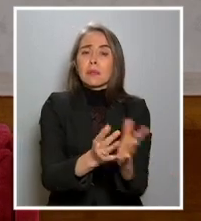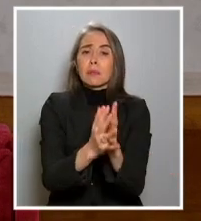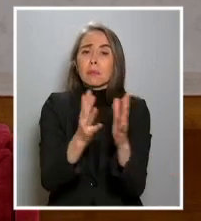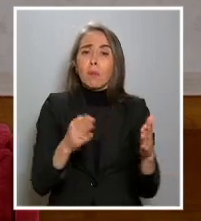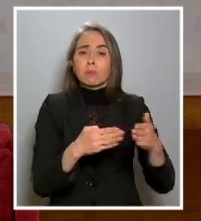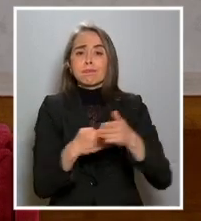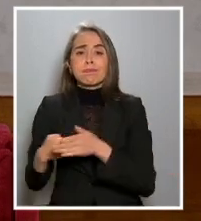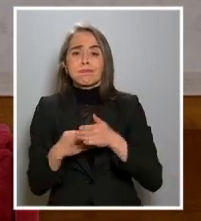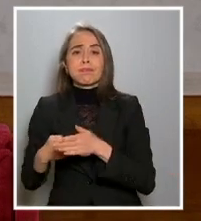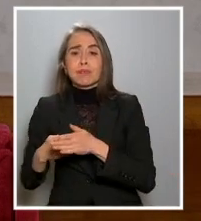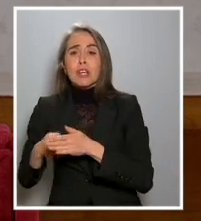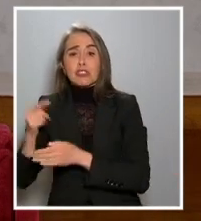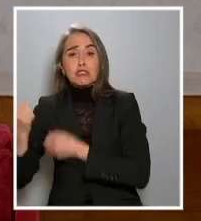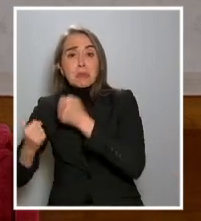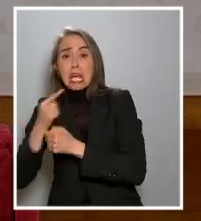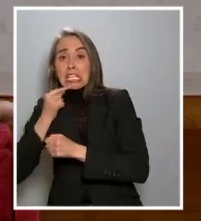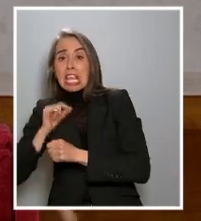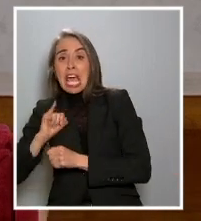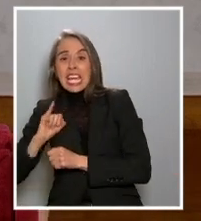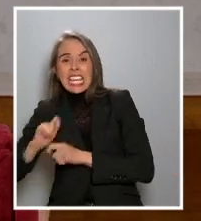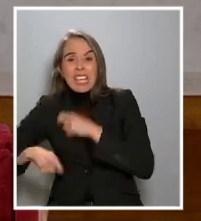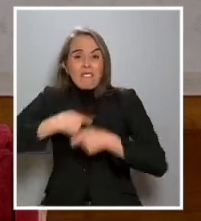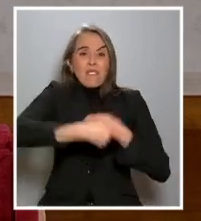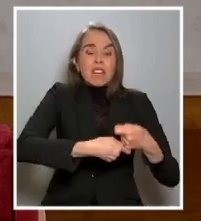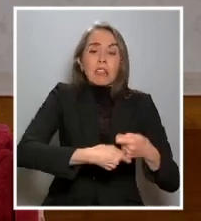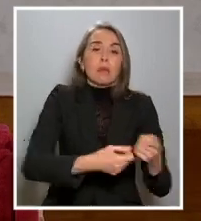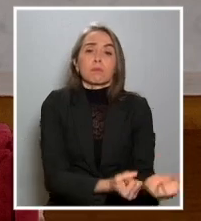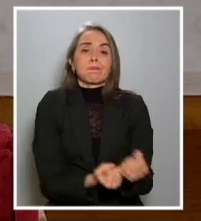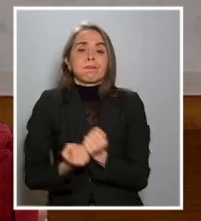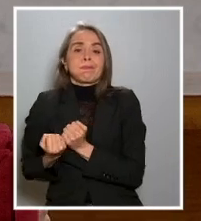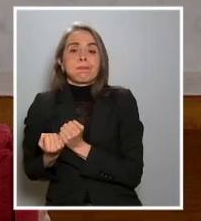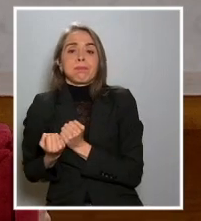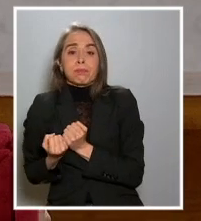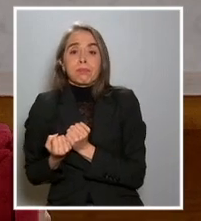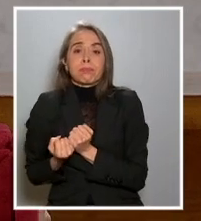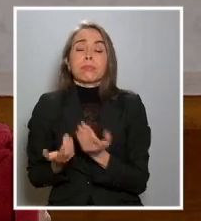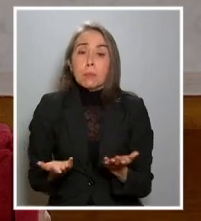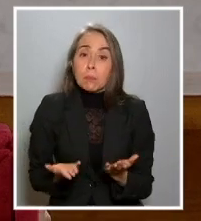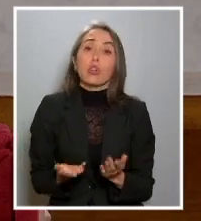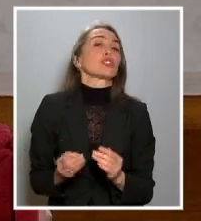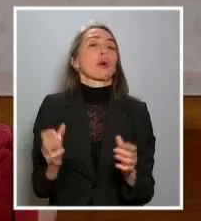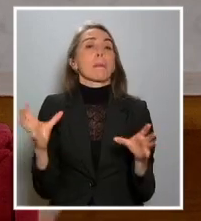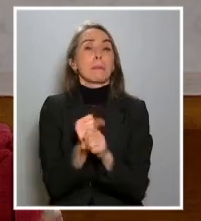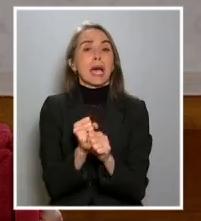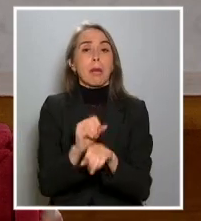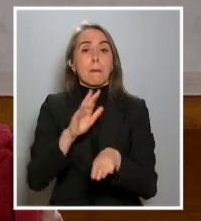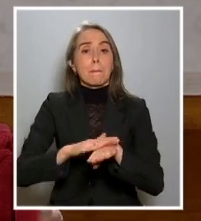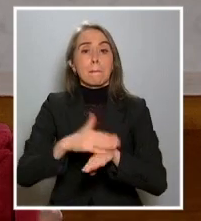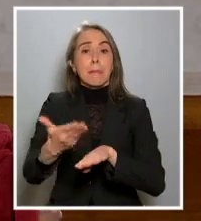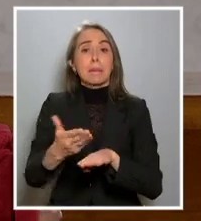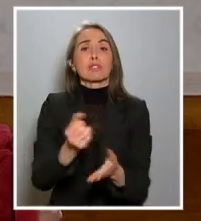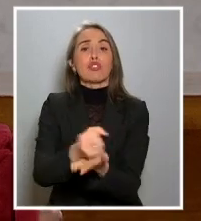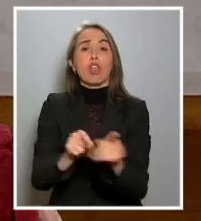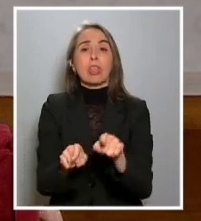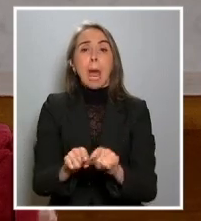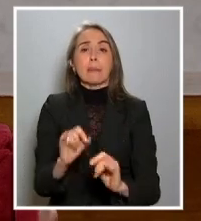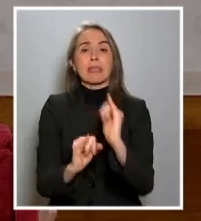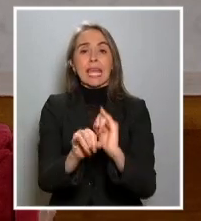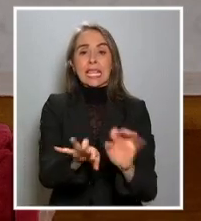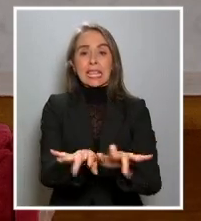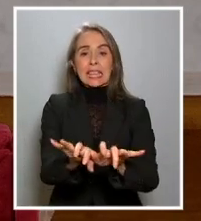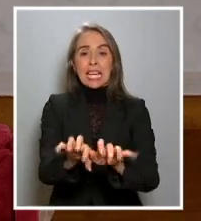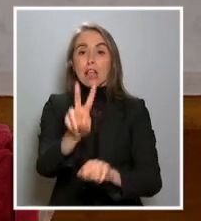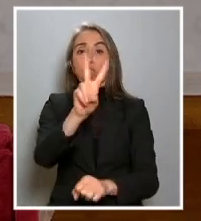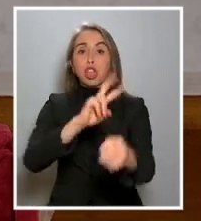tremenda traba a la inversión. Por eso hemos avanzado en la digitalización de los permisos. Piensen que